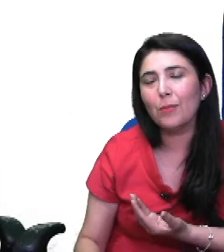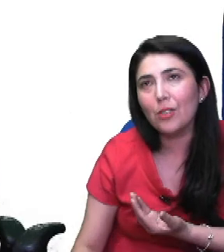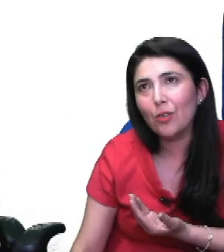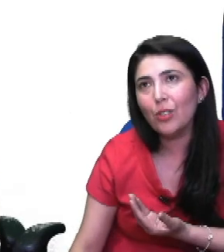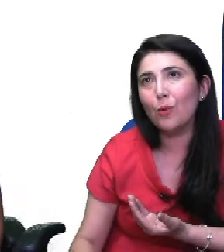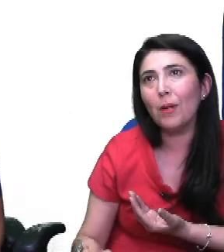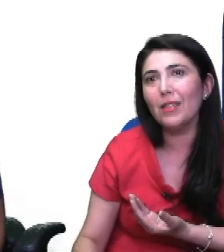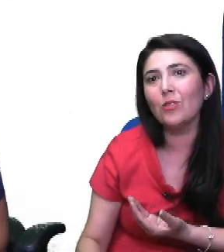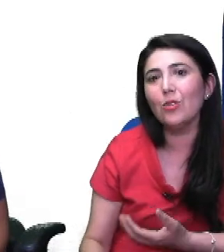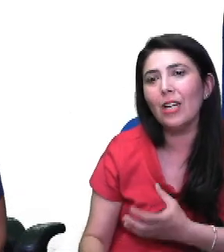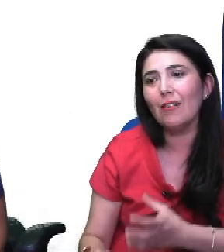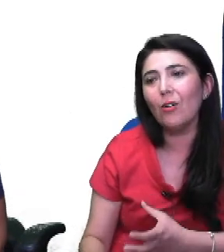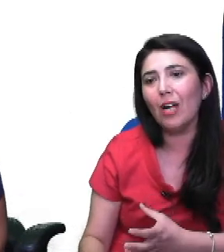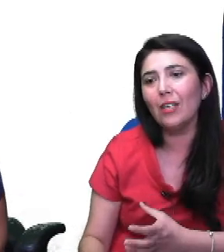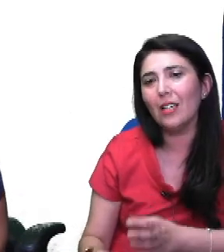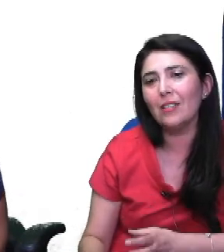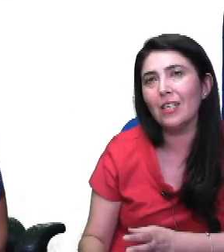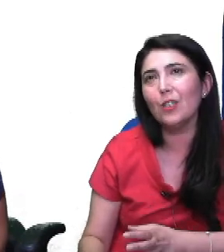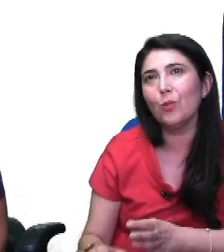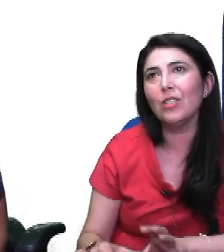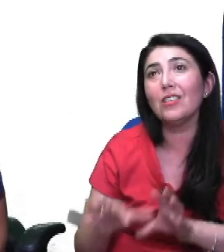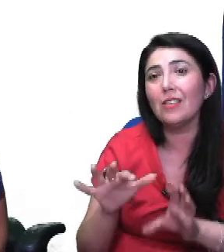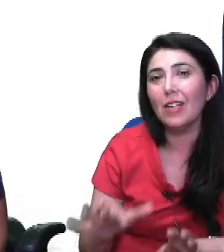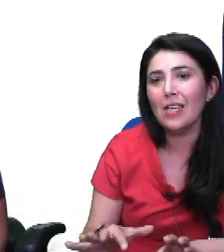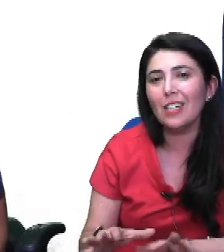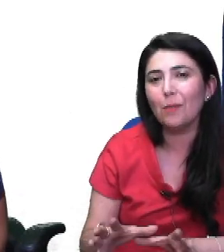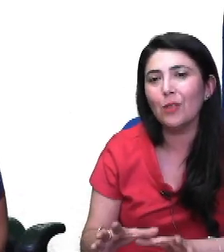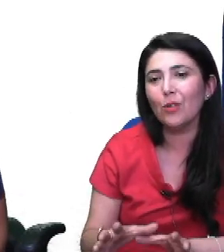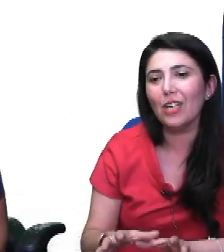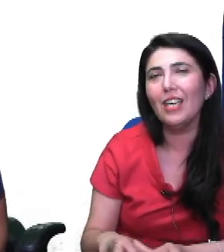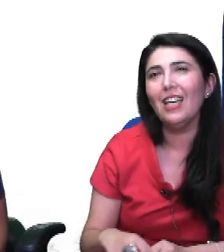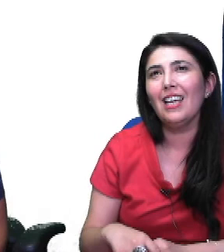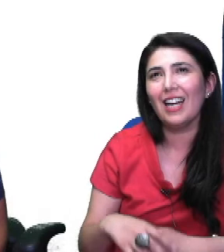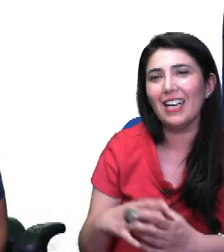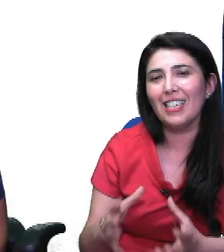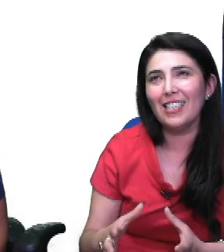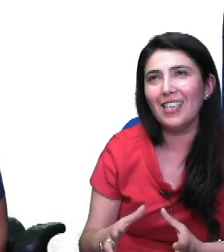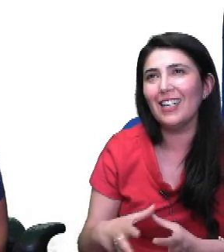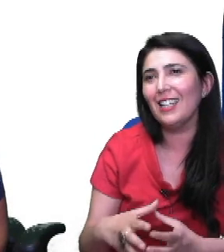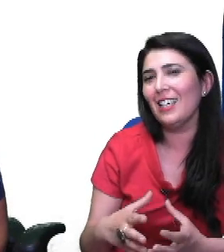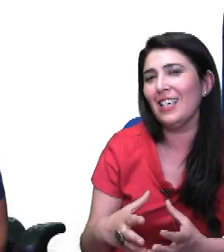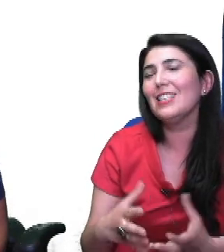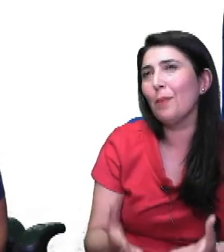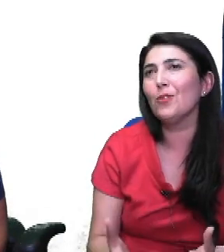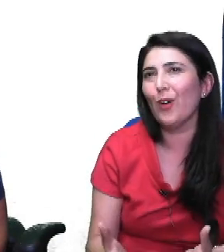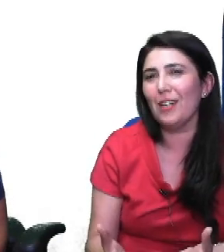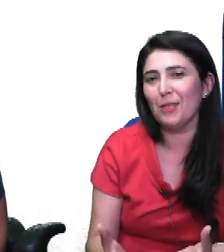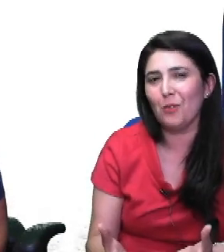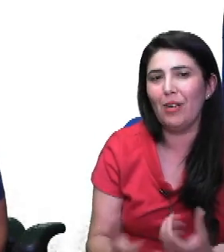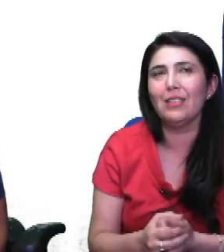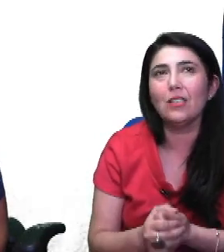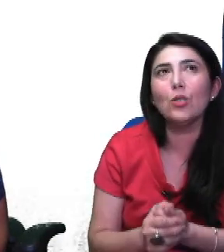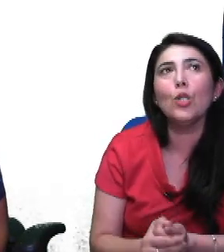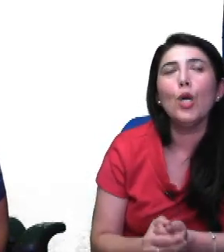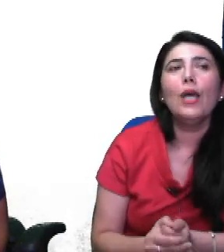su expresión y su implementación a nivel local tiene que ser hecha con mucha sensibilidad respecto de las características de ese espacio local en